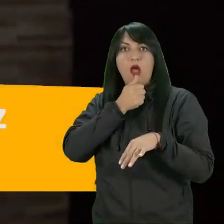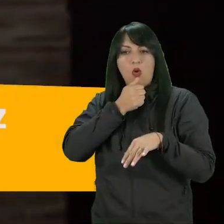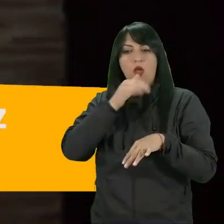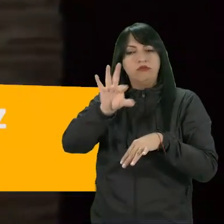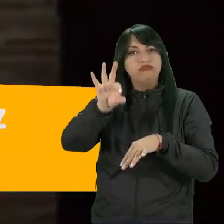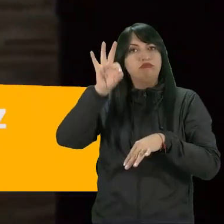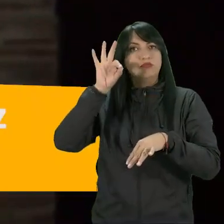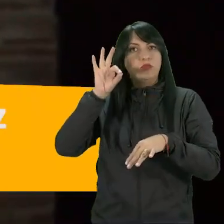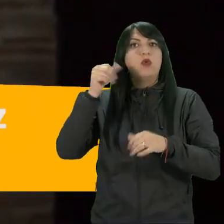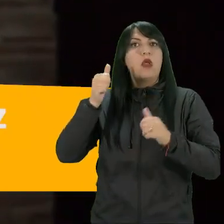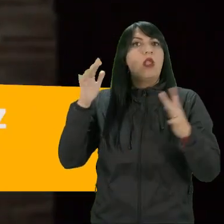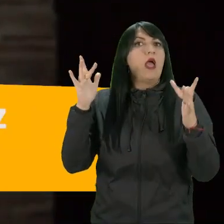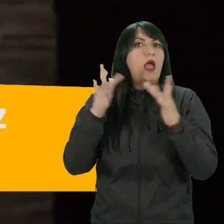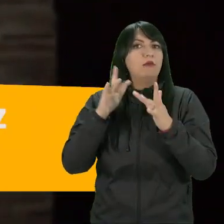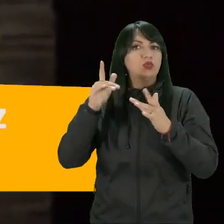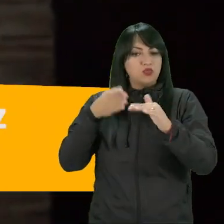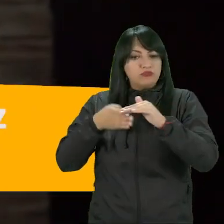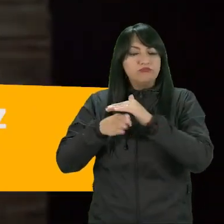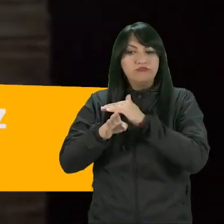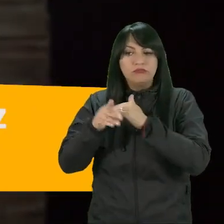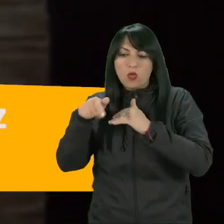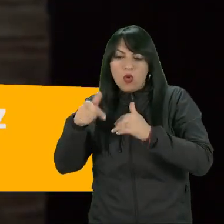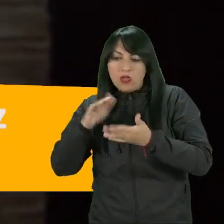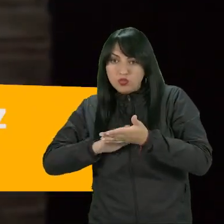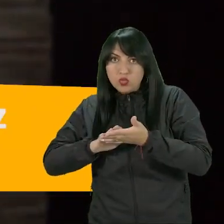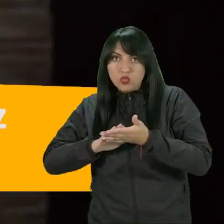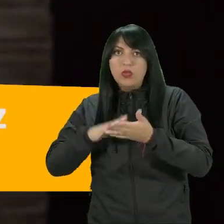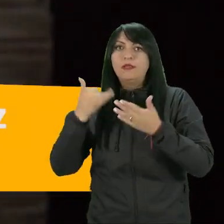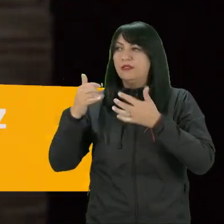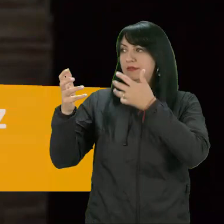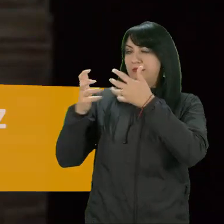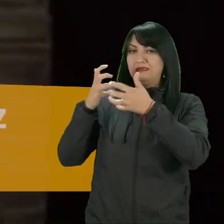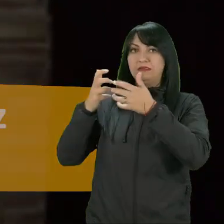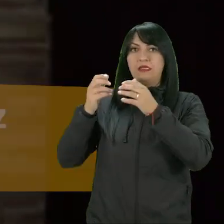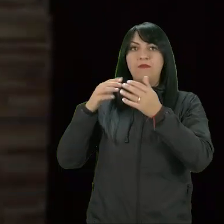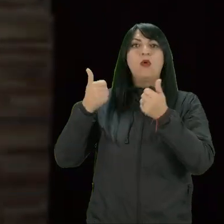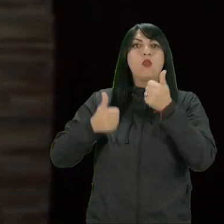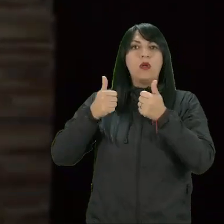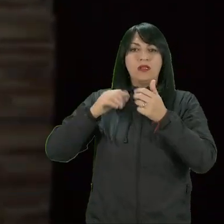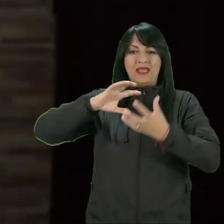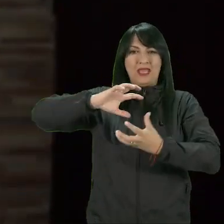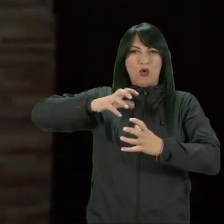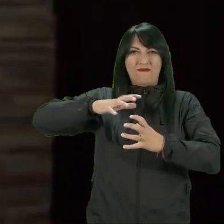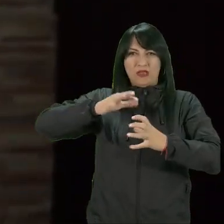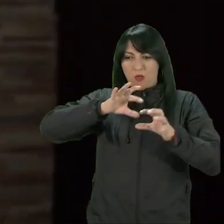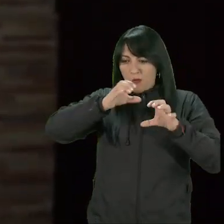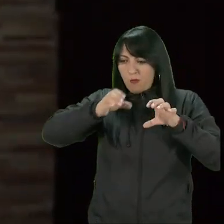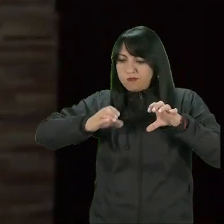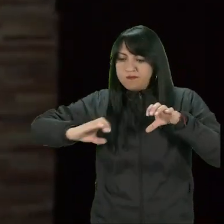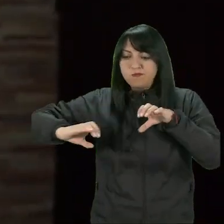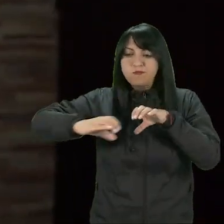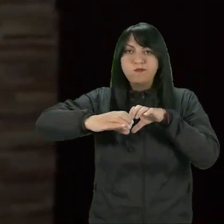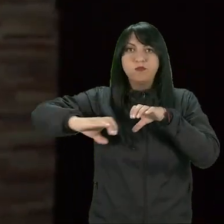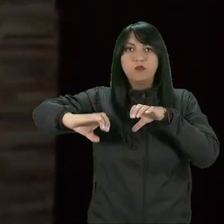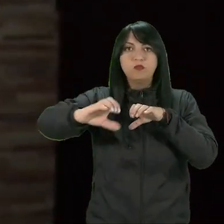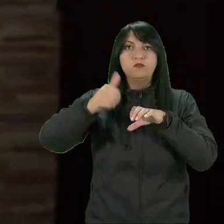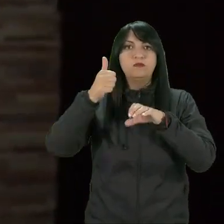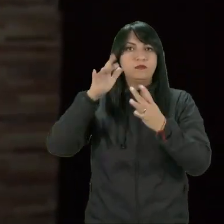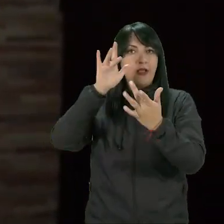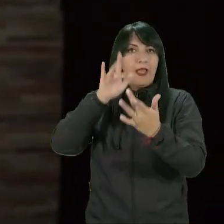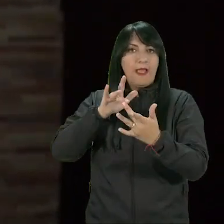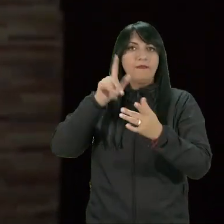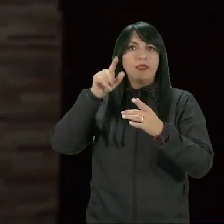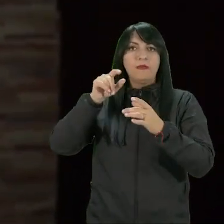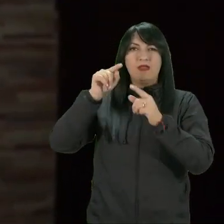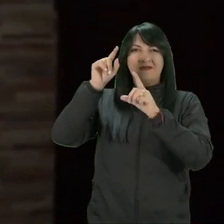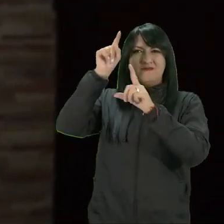de pérdidas seleccionaron sector el cual se va a intervenir después con ayuda del sistema de información geográfica ubicamos lo que son